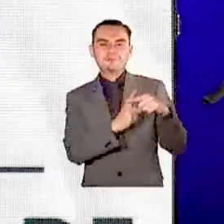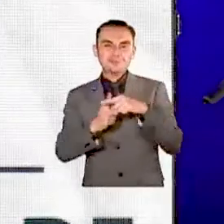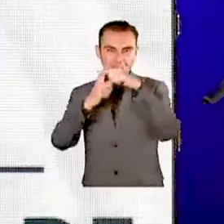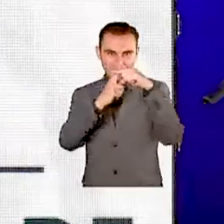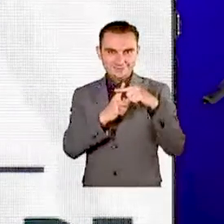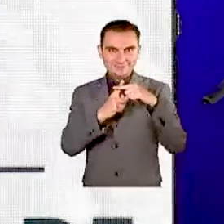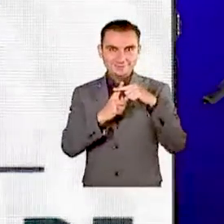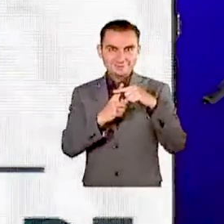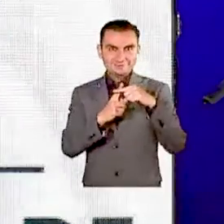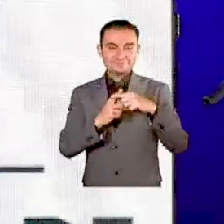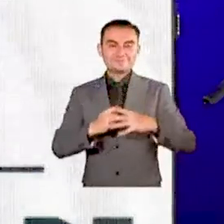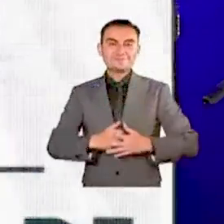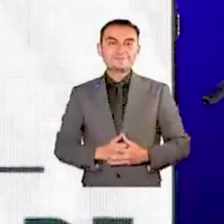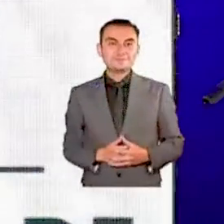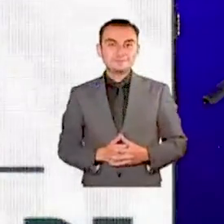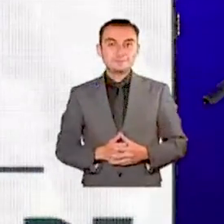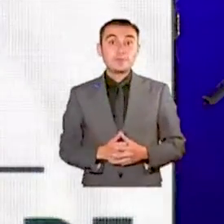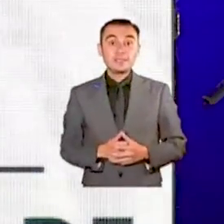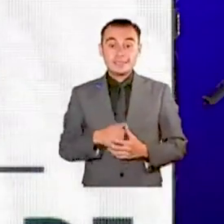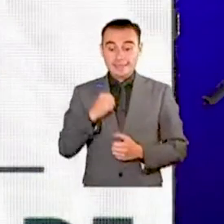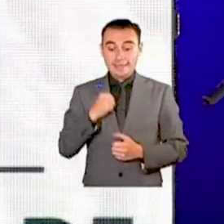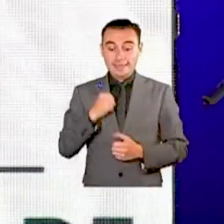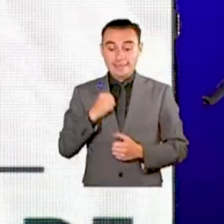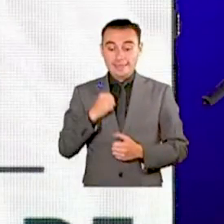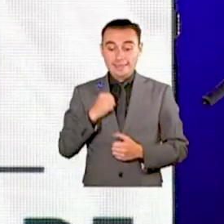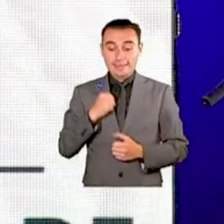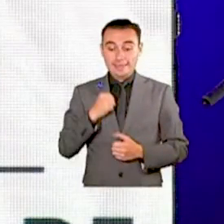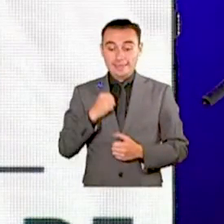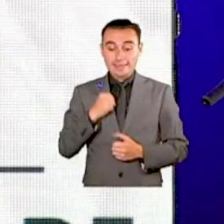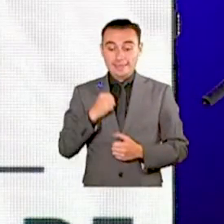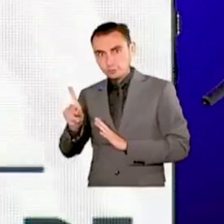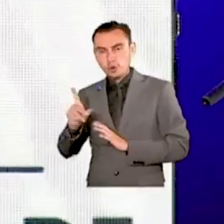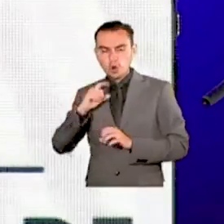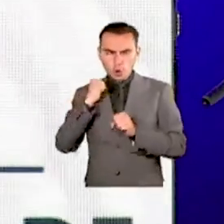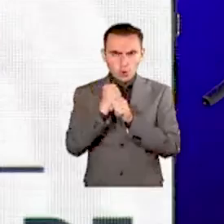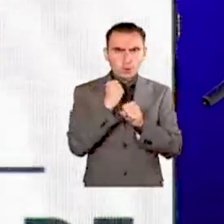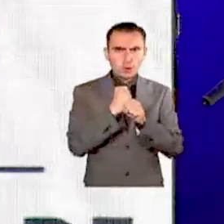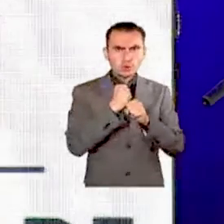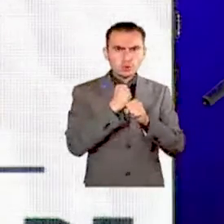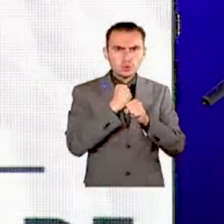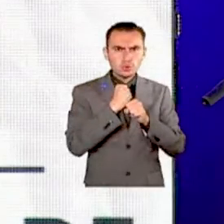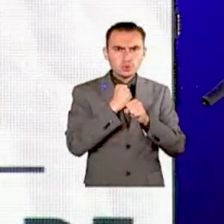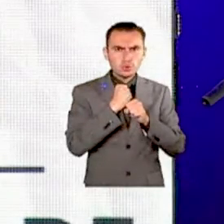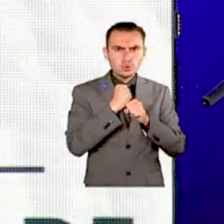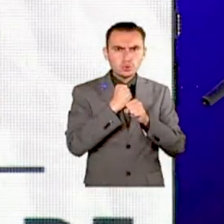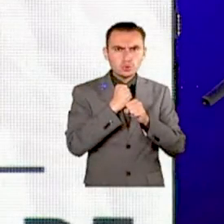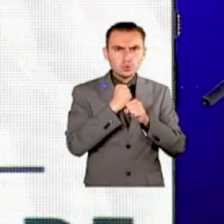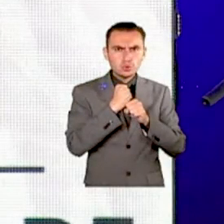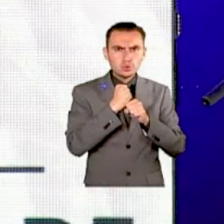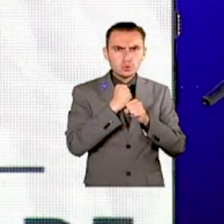la Procuraduría General de la Nación para el año 2020. Desde la que